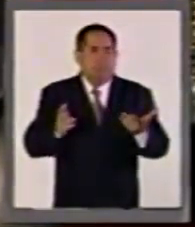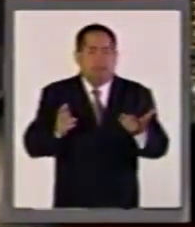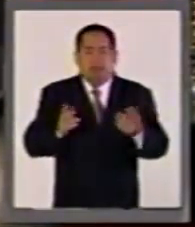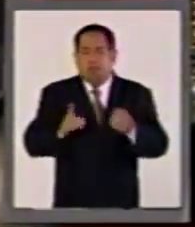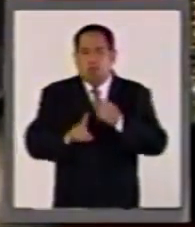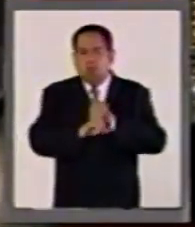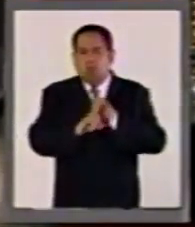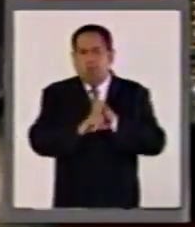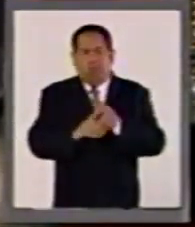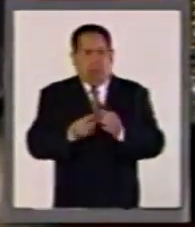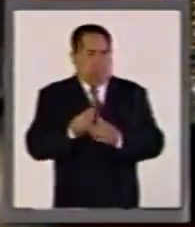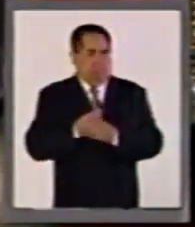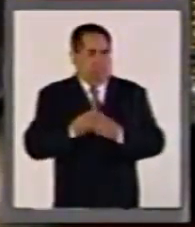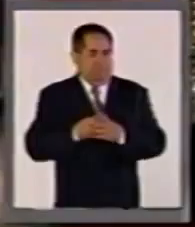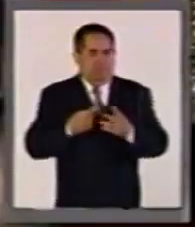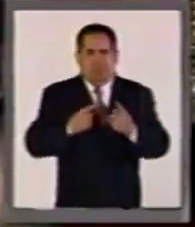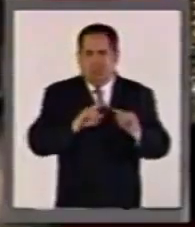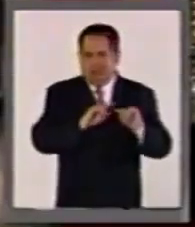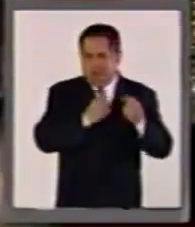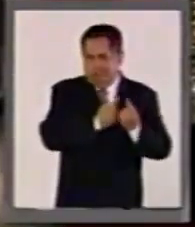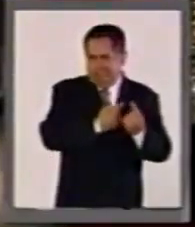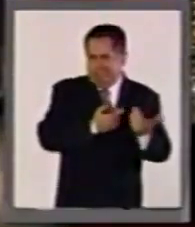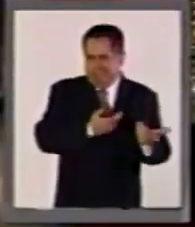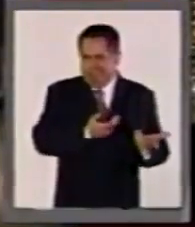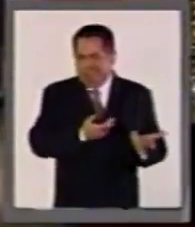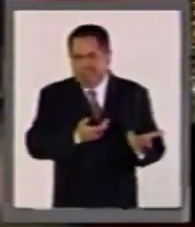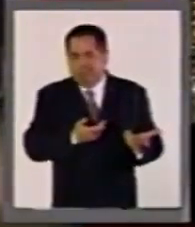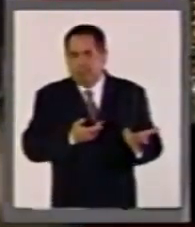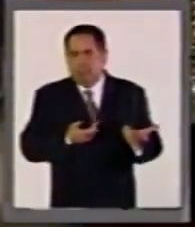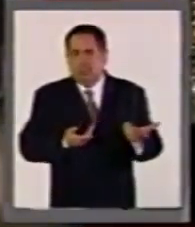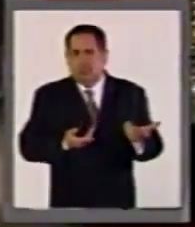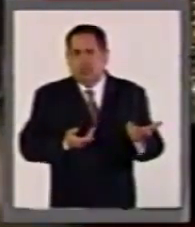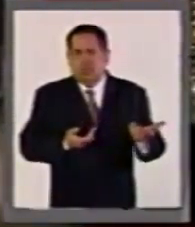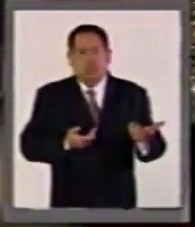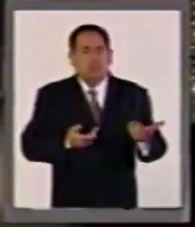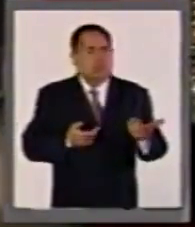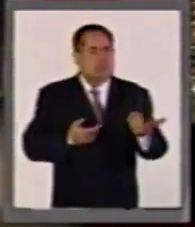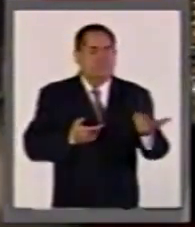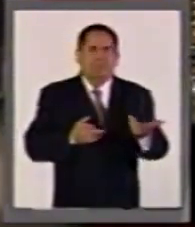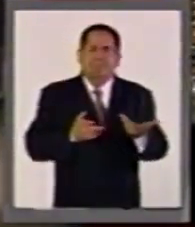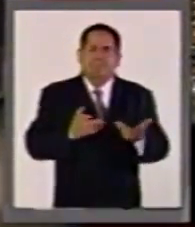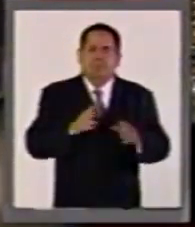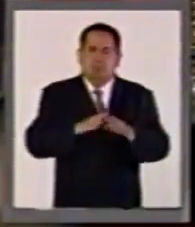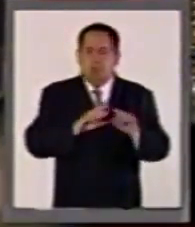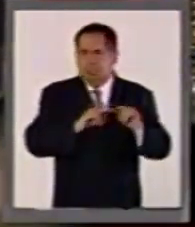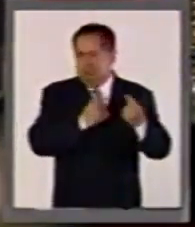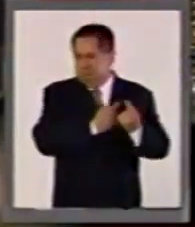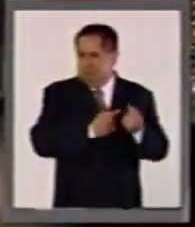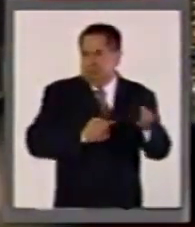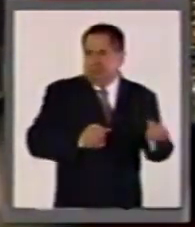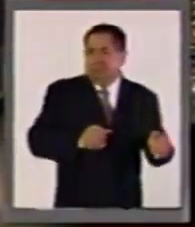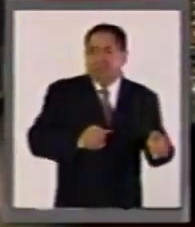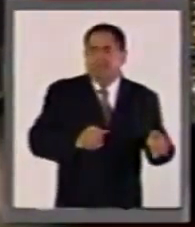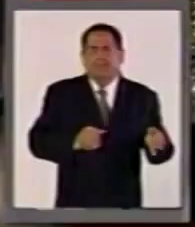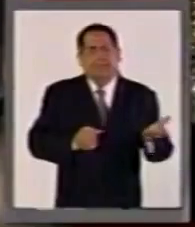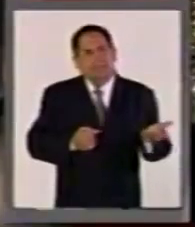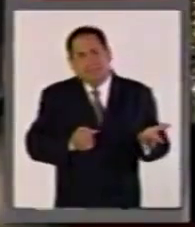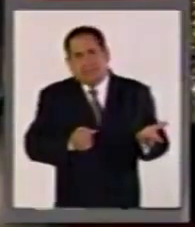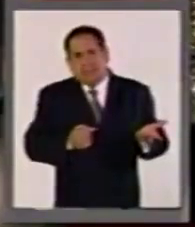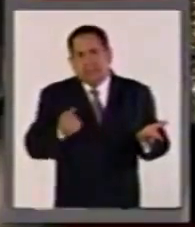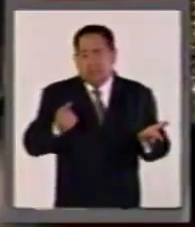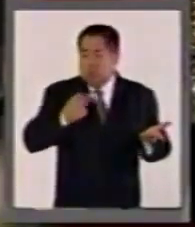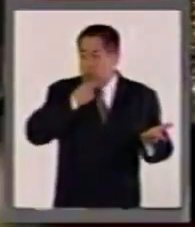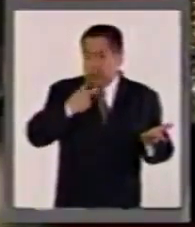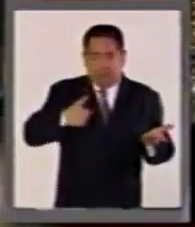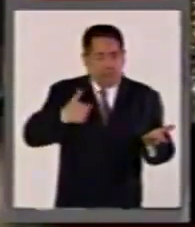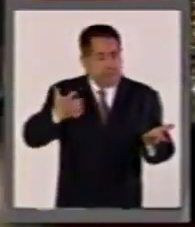problema en las parejas, incluso de situación de infidelidad, un